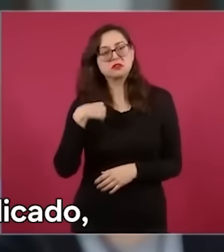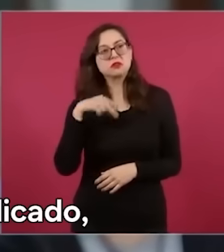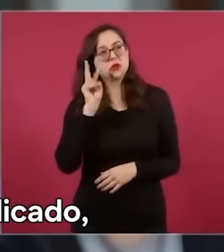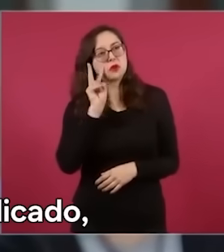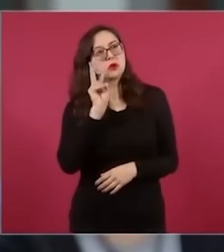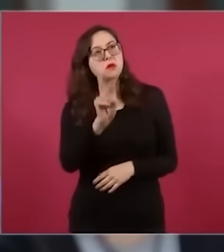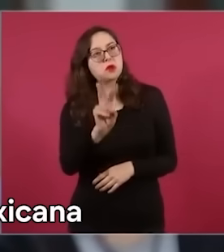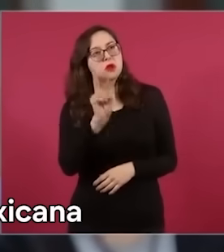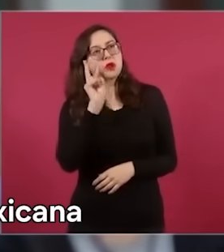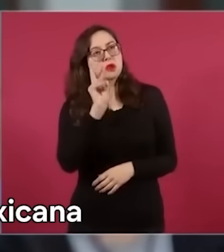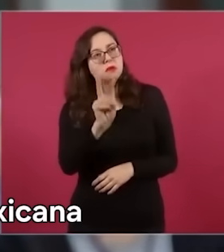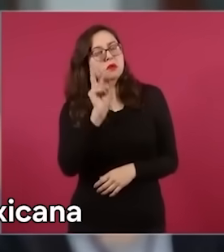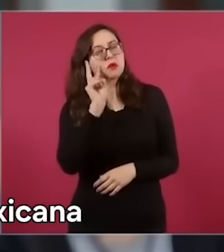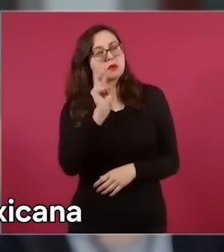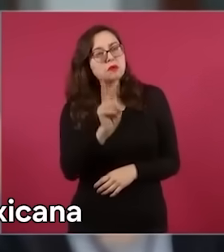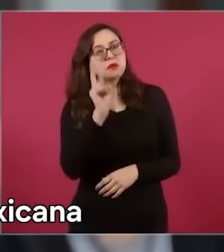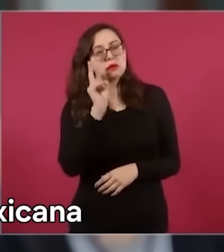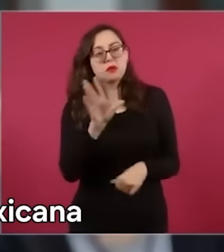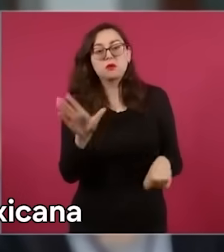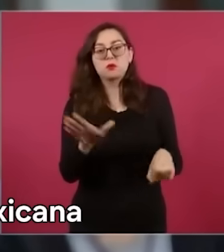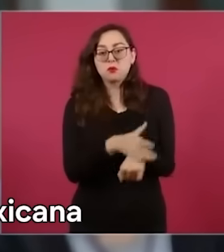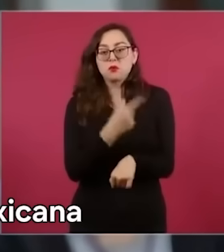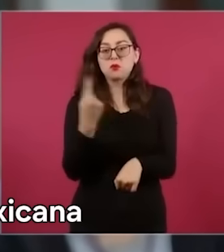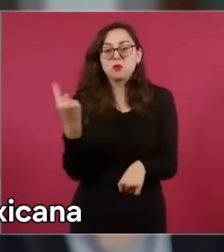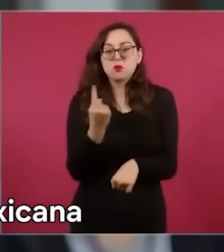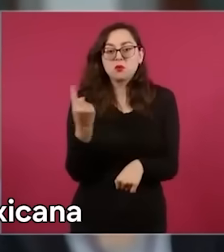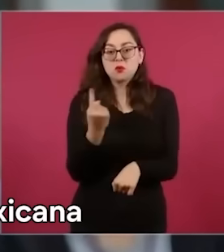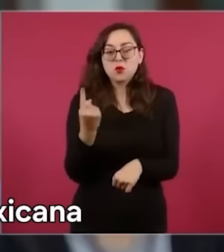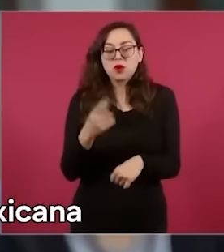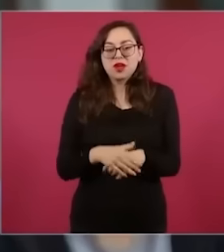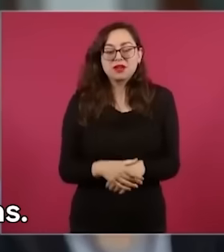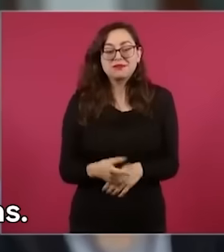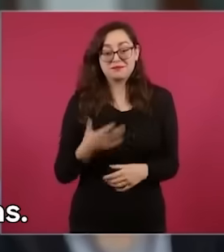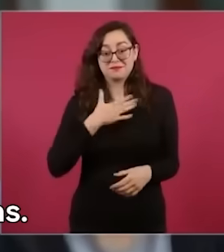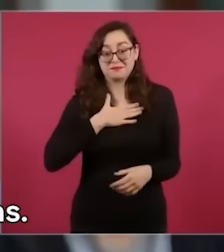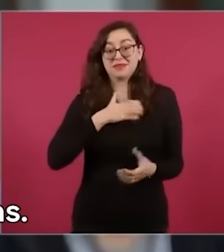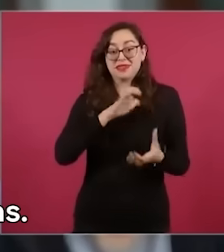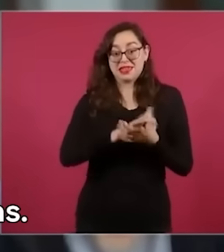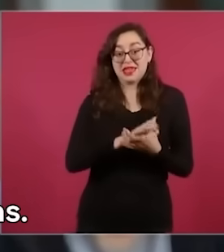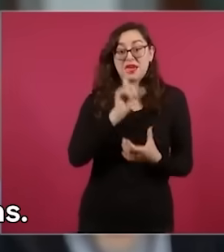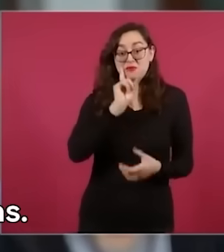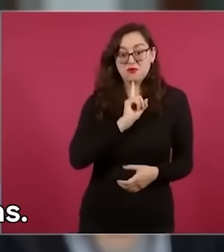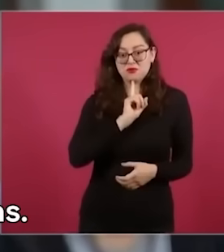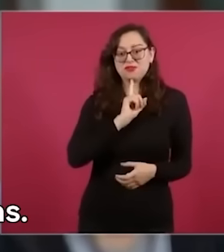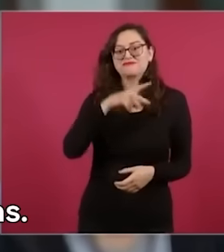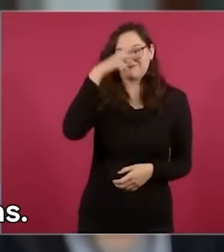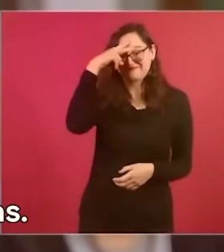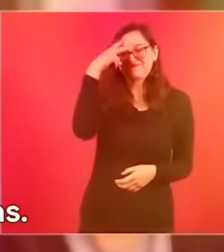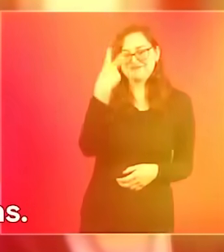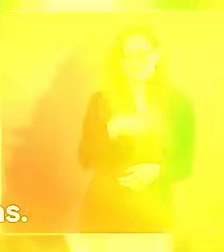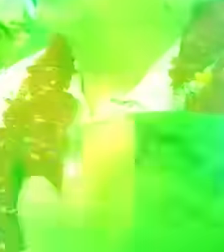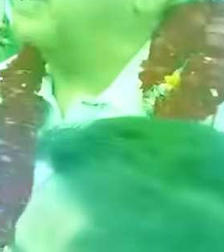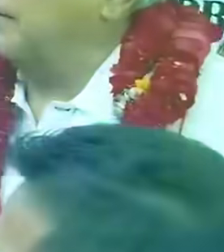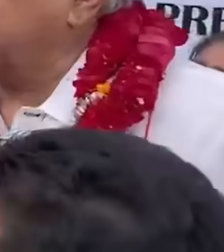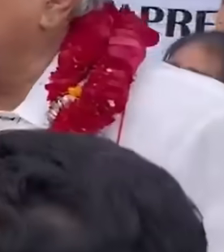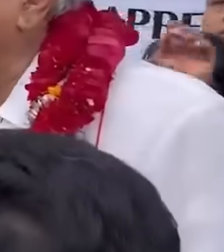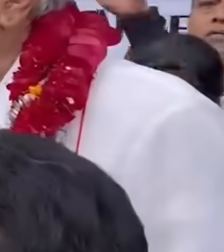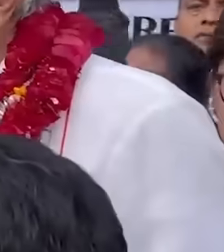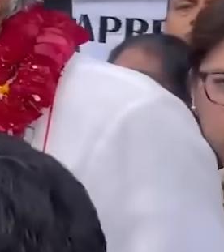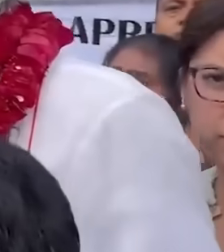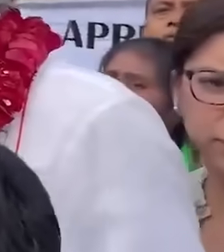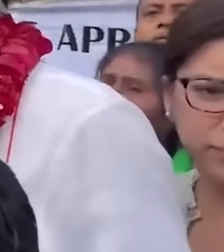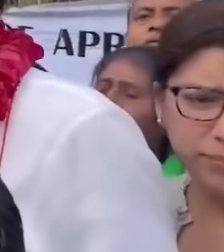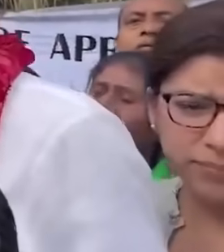hombre, casi con lágrimas en los ojos y una voz temblorosa, expresó su inmenso orgullo por el trabajo de López Obrador, con un